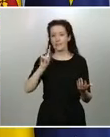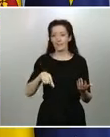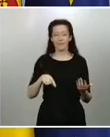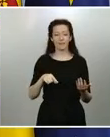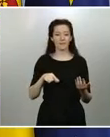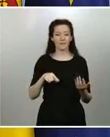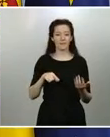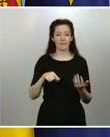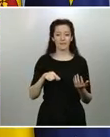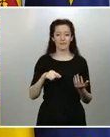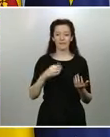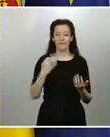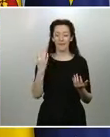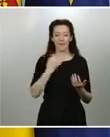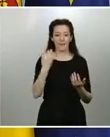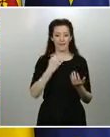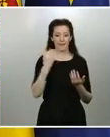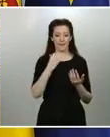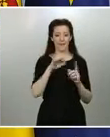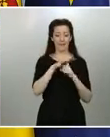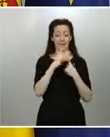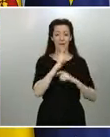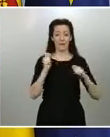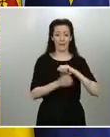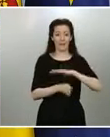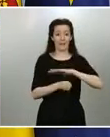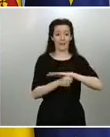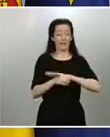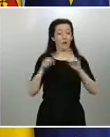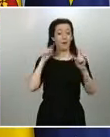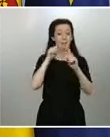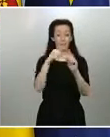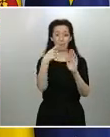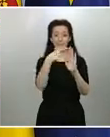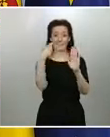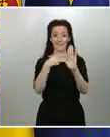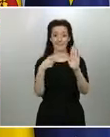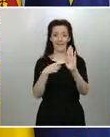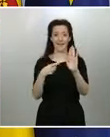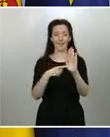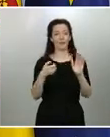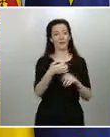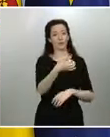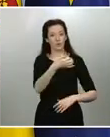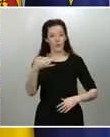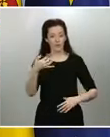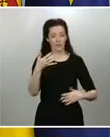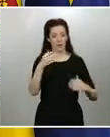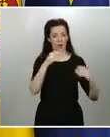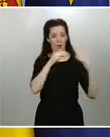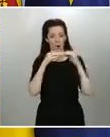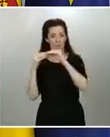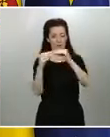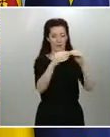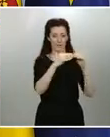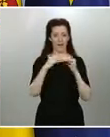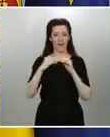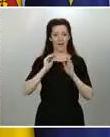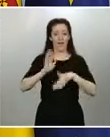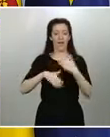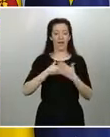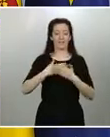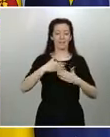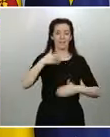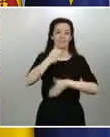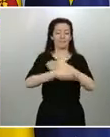correcta que permita la incorporación sucesiva de las actividades en torno a esa normalidad que todos deseamos es necesario